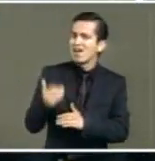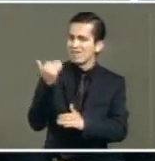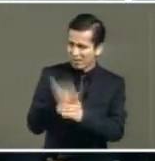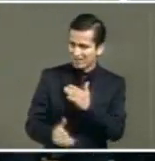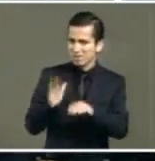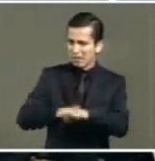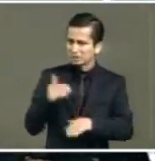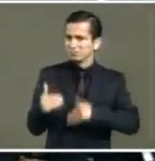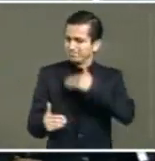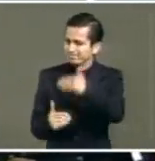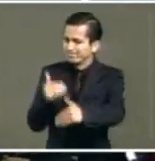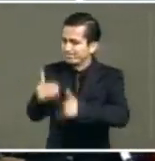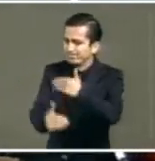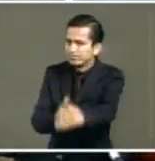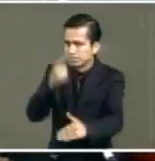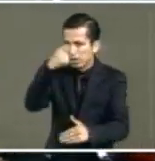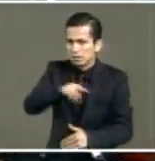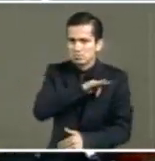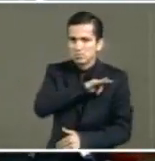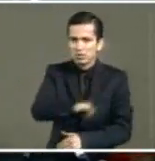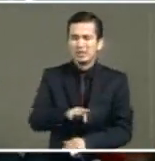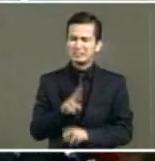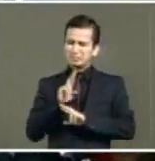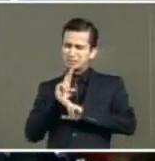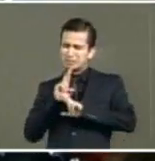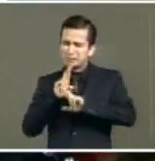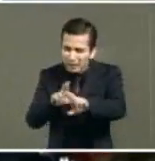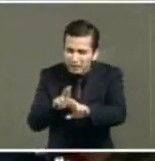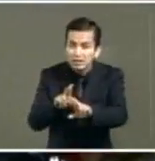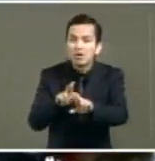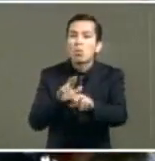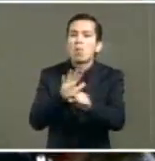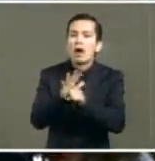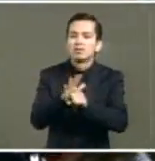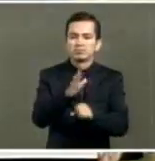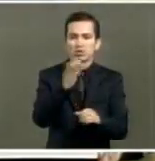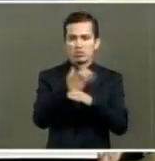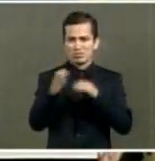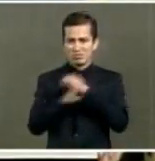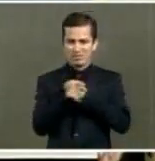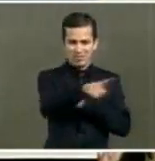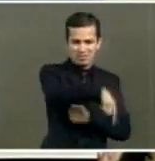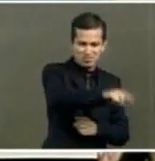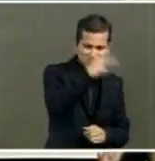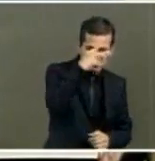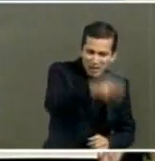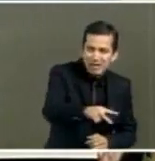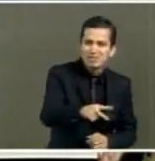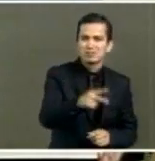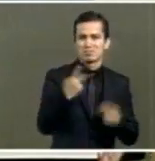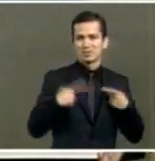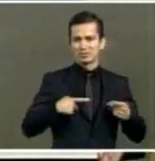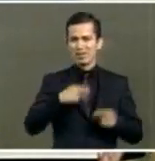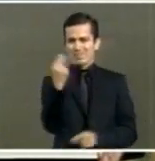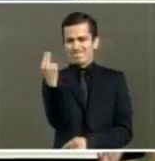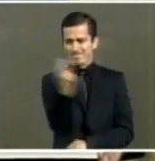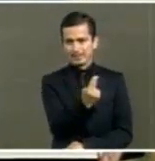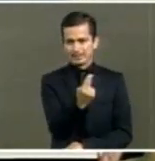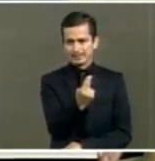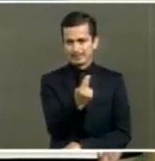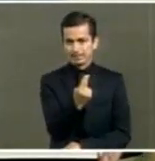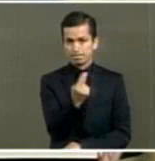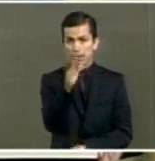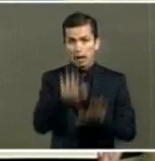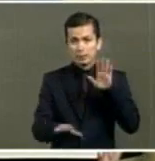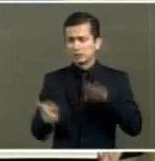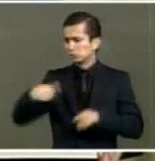político que responda de manera directa y eficaz a las demandas de los mexicanos. que nuestras diferencias no se vuelvan